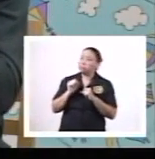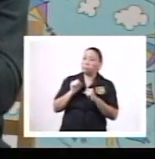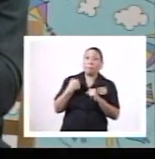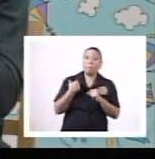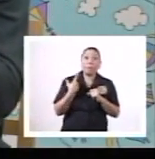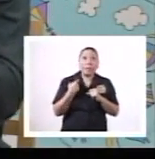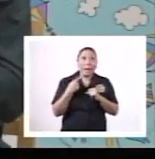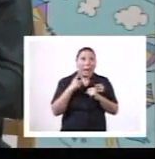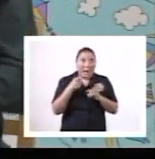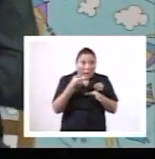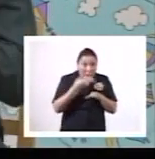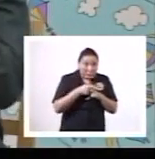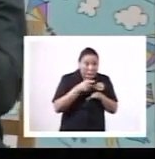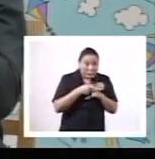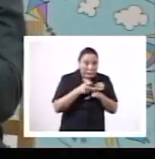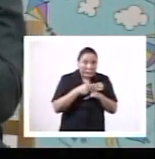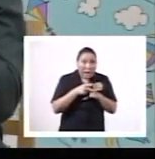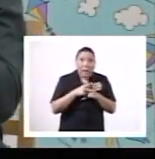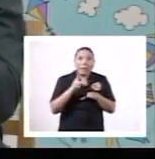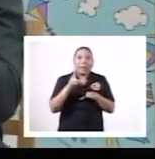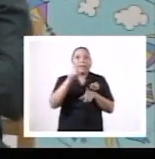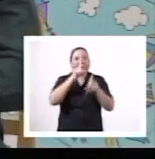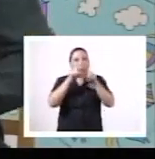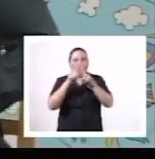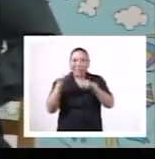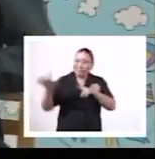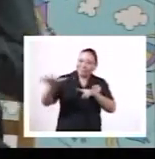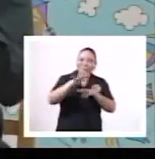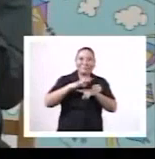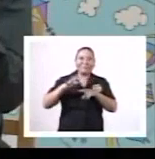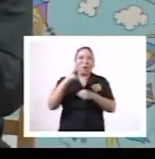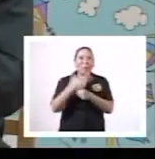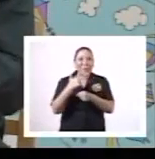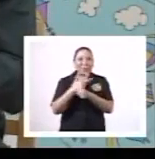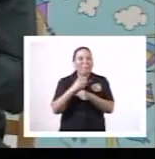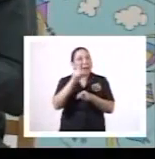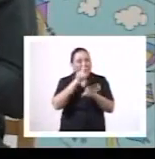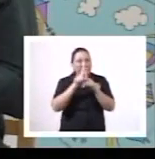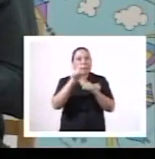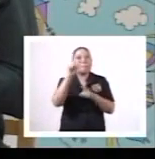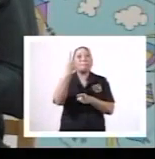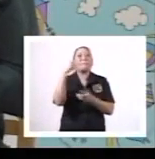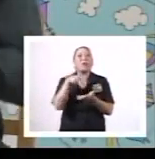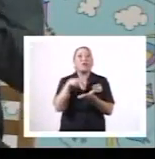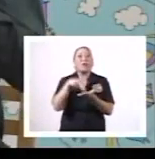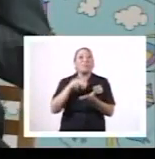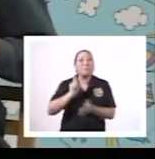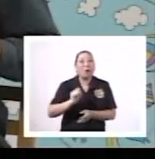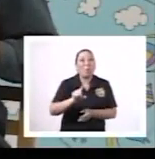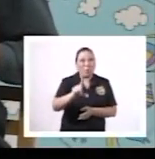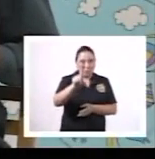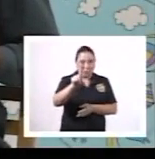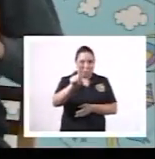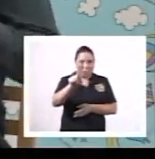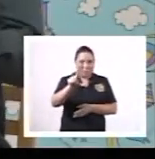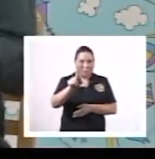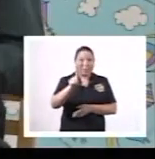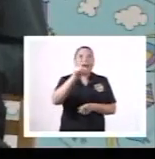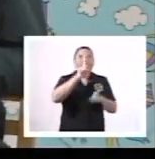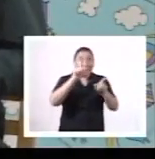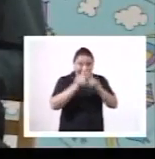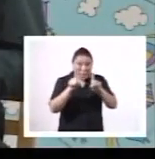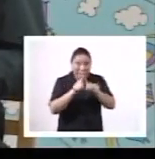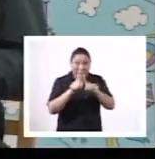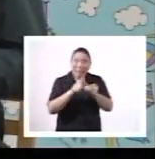aquel pueblo y en muchos pueblos más, la gente llevaba barriletes, sobre todo los niños,